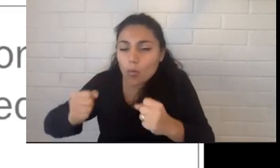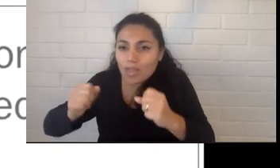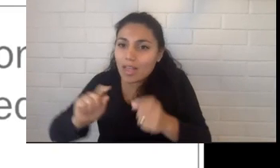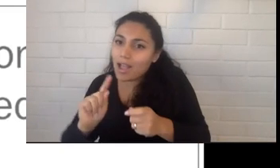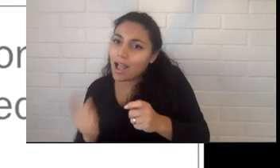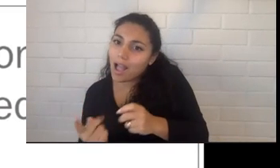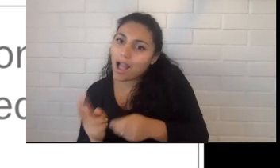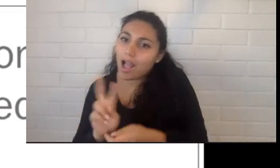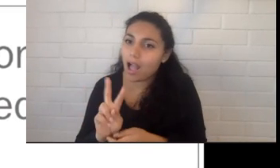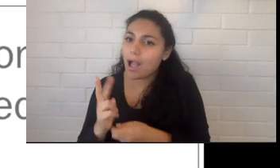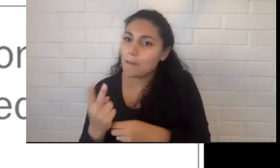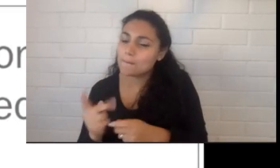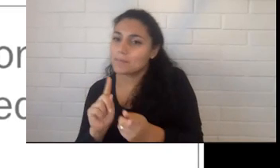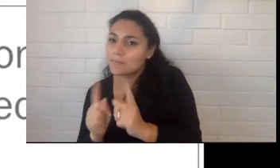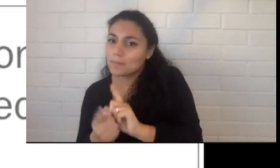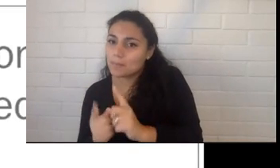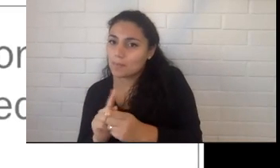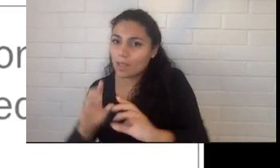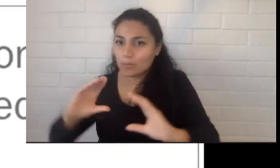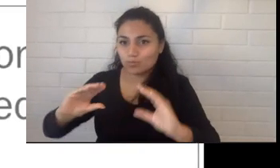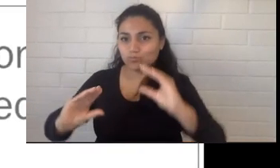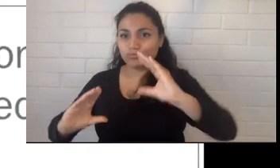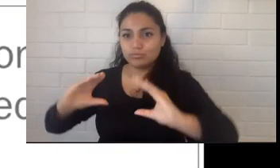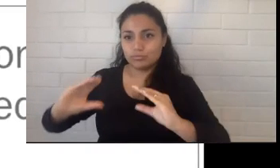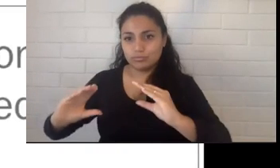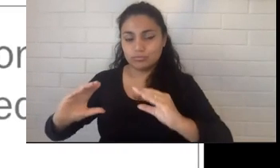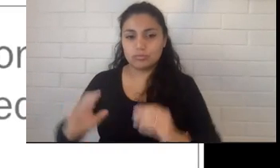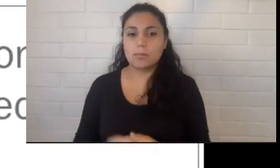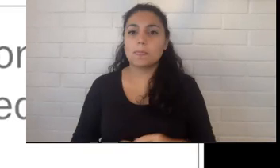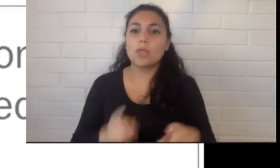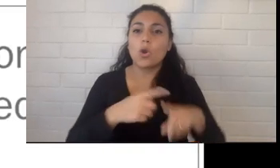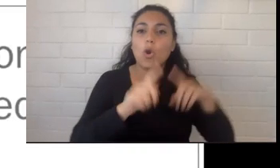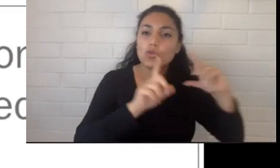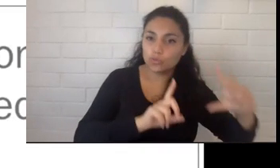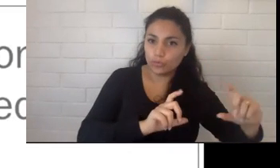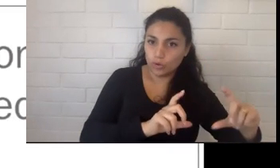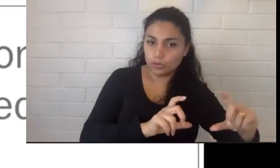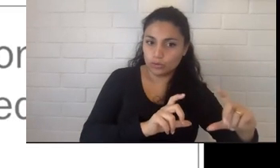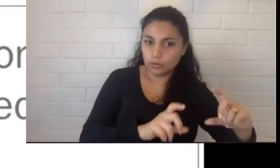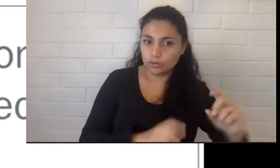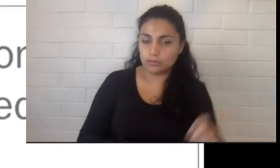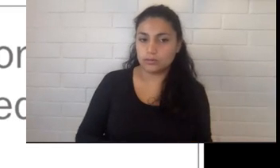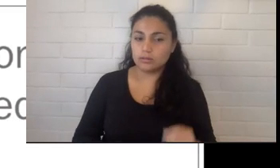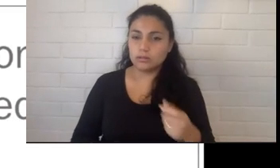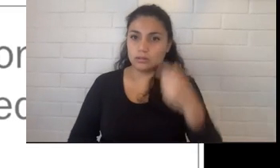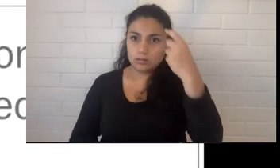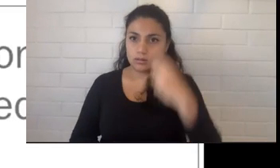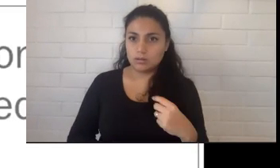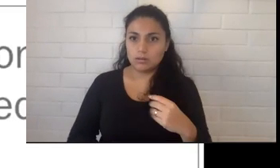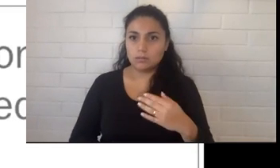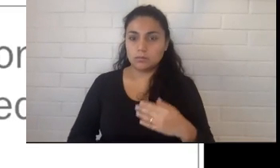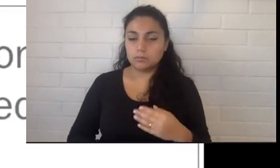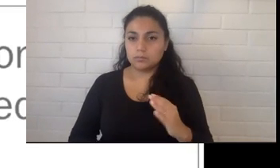por ende la presión va a bajar, ¿ya? Como tenemos la imagen de acá, si se fija muy bien, tenemos toda la superficie se encuentra